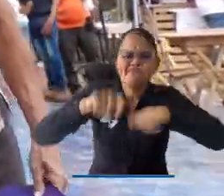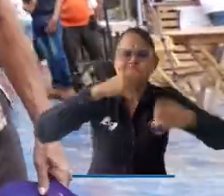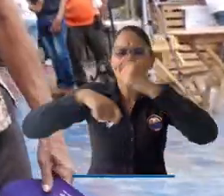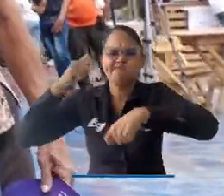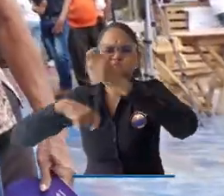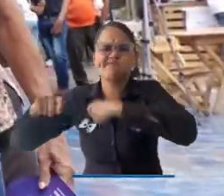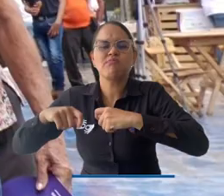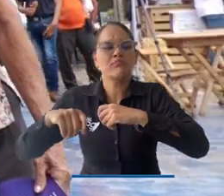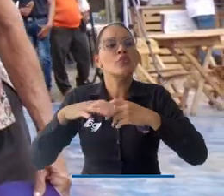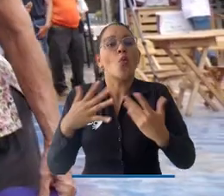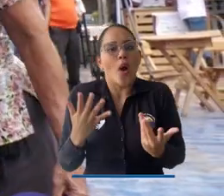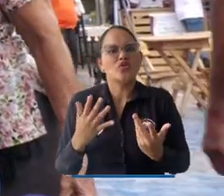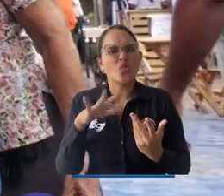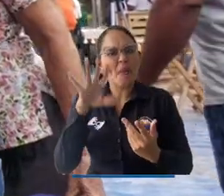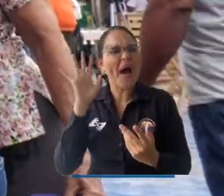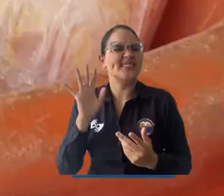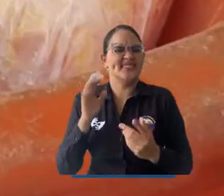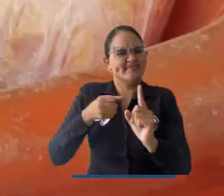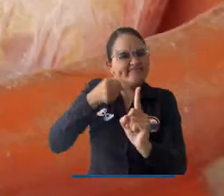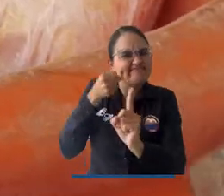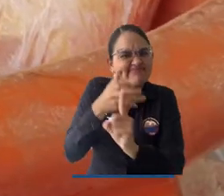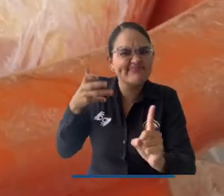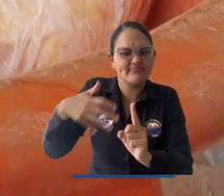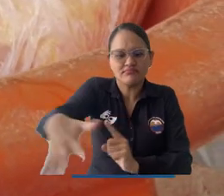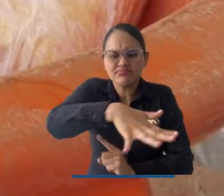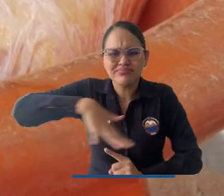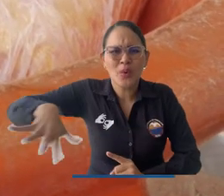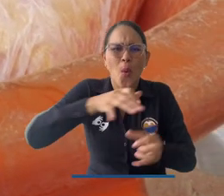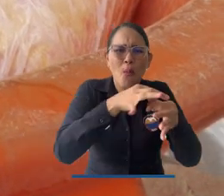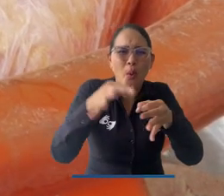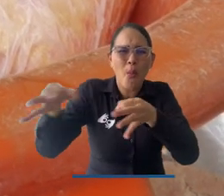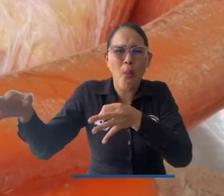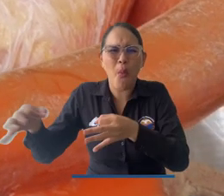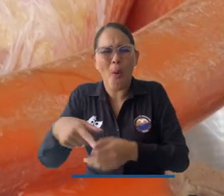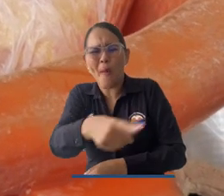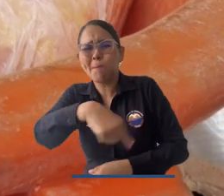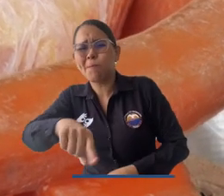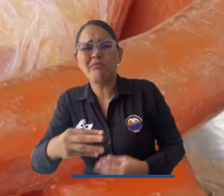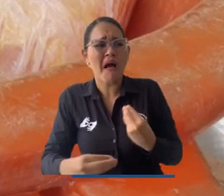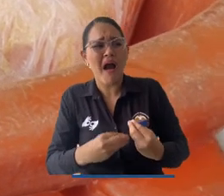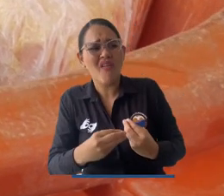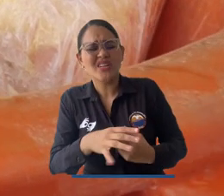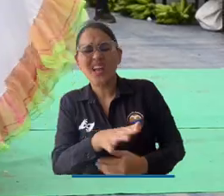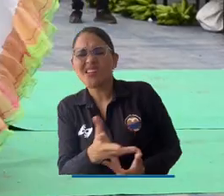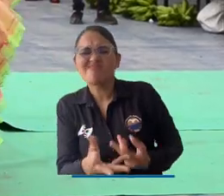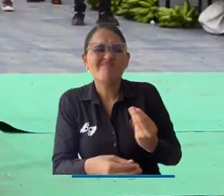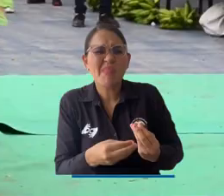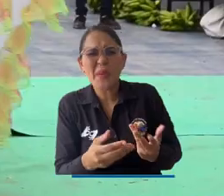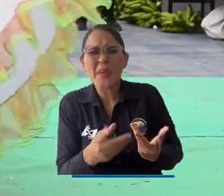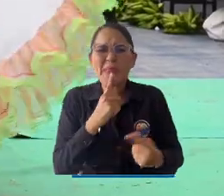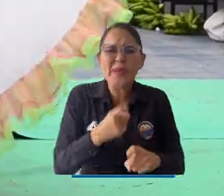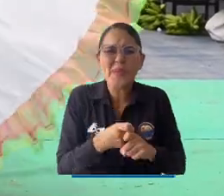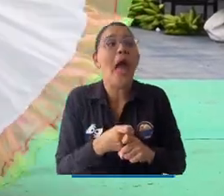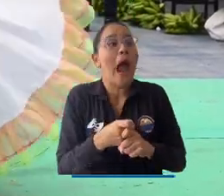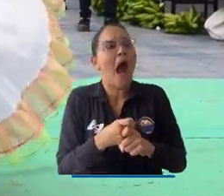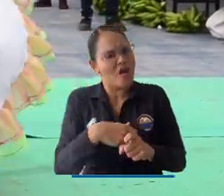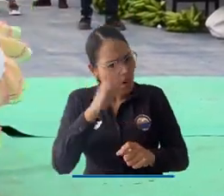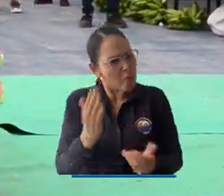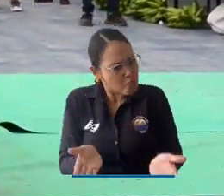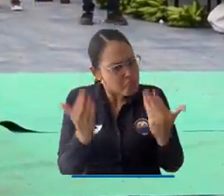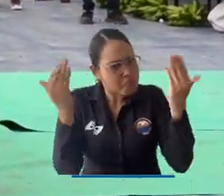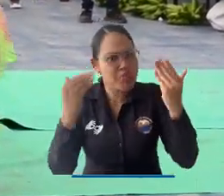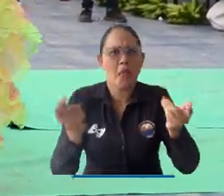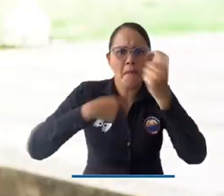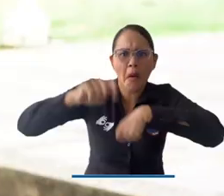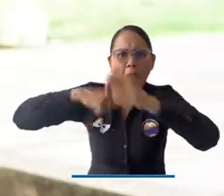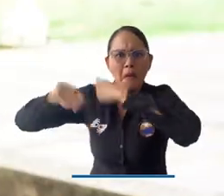impactando positivamente en el sector socioeconómico de aquellos municipios con rezago que ven en estos espacios el camino para mejorar su calidad